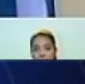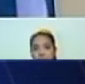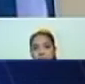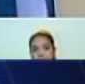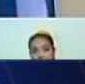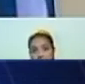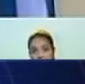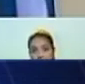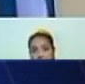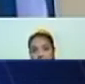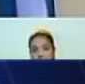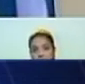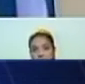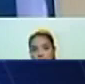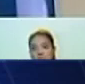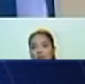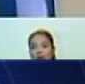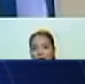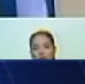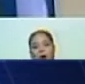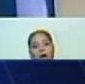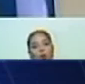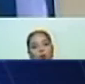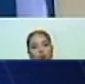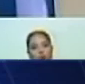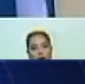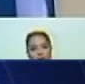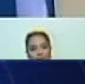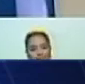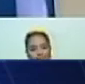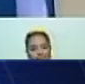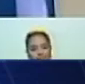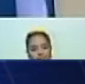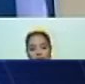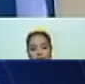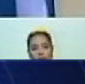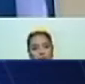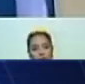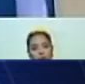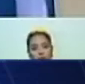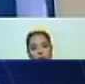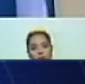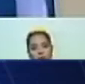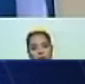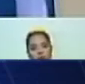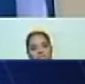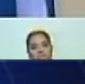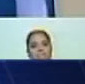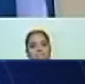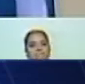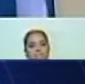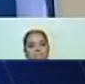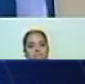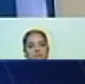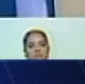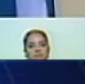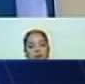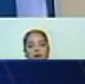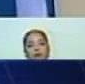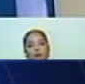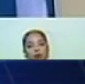el escalón, ¿verdad? Fue la excusa, fue la motivación para cometer estos aberrantes